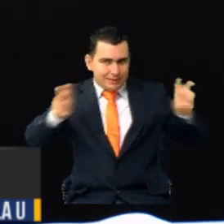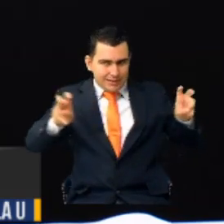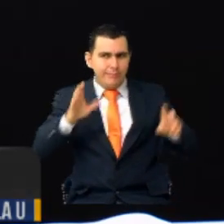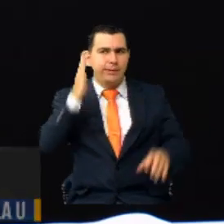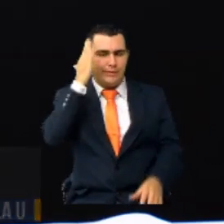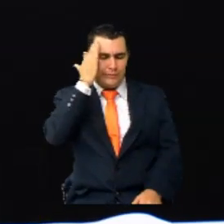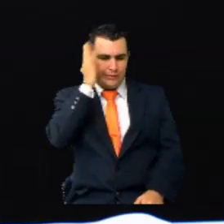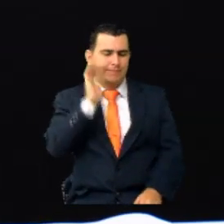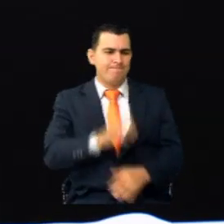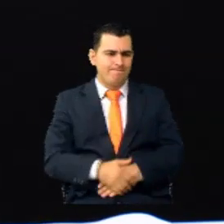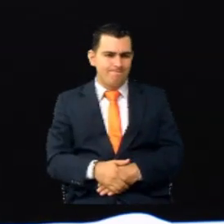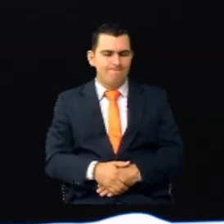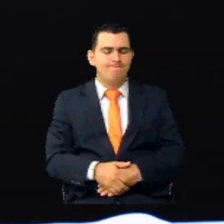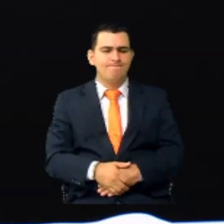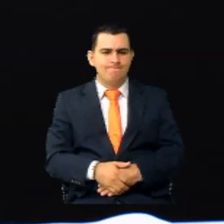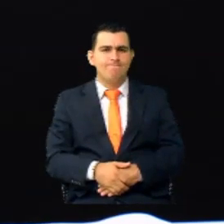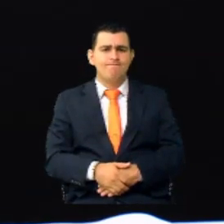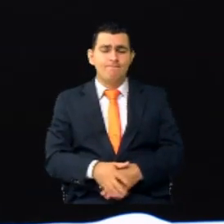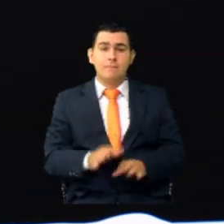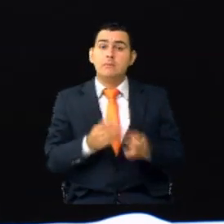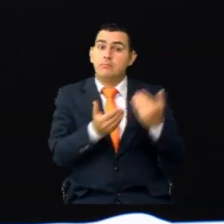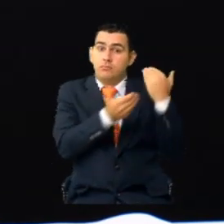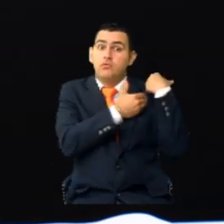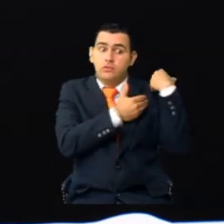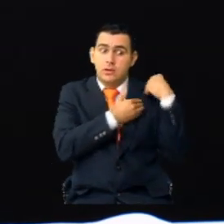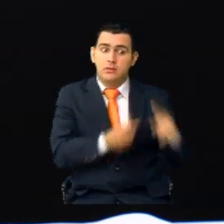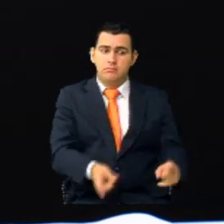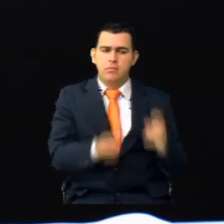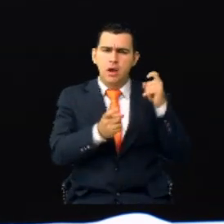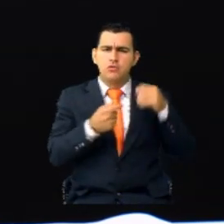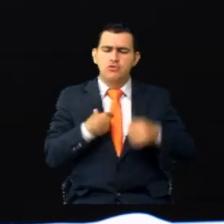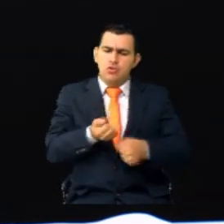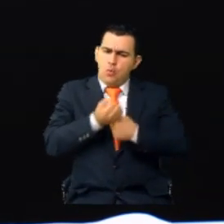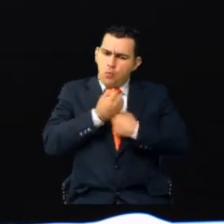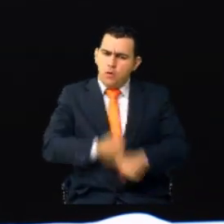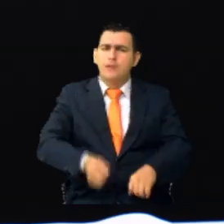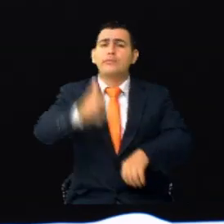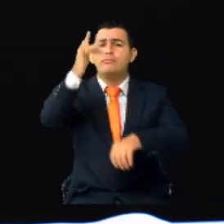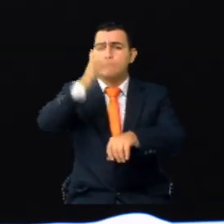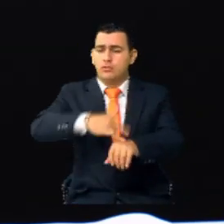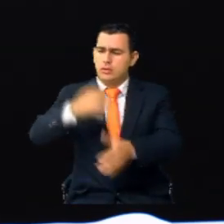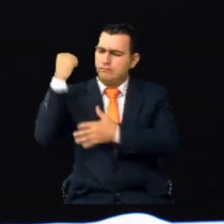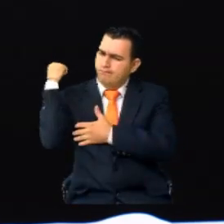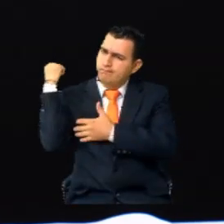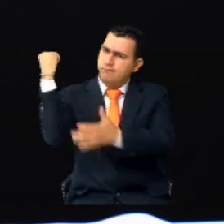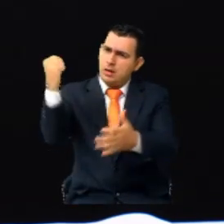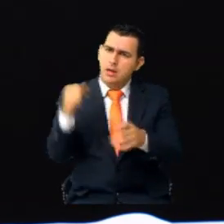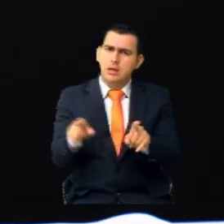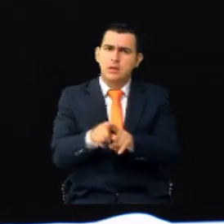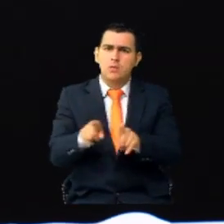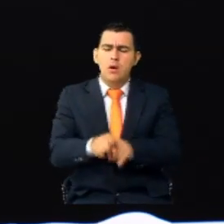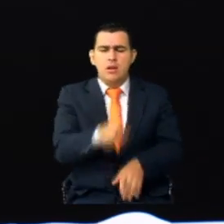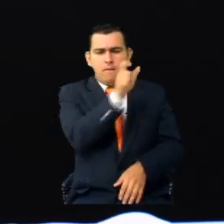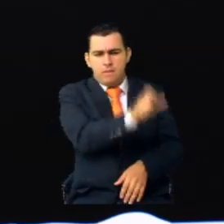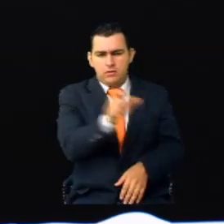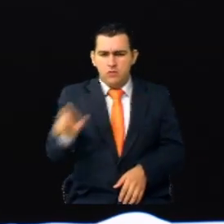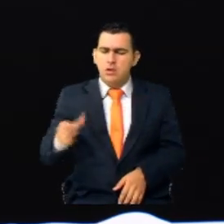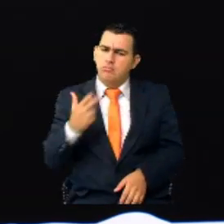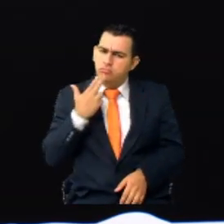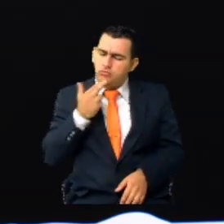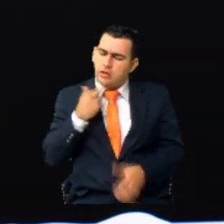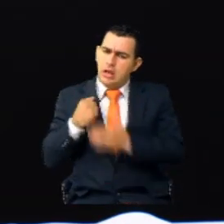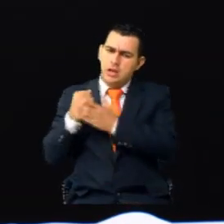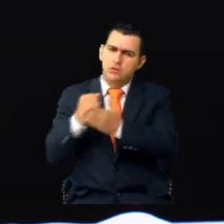que tiene que desempeñarse. Así que este será un esfuerzo de recursos, un esfuerzo de seres humanos que queremos pasar